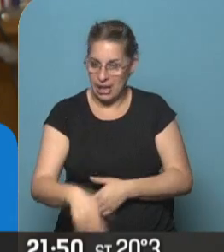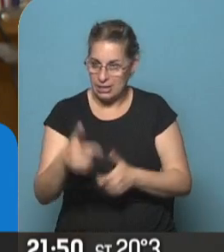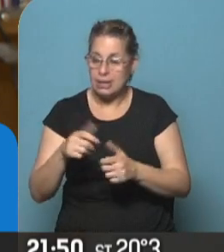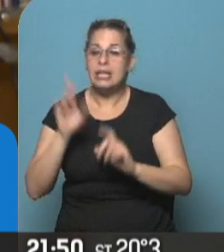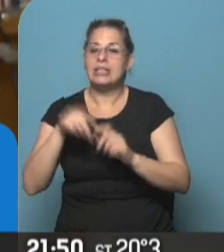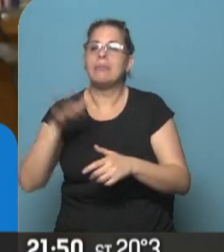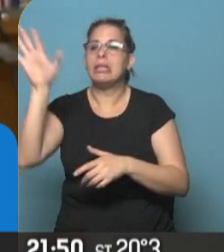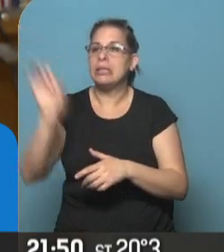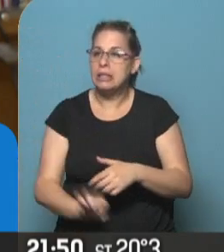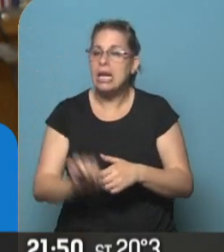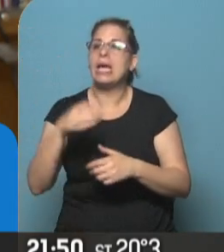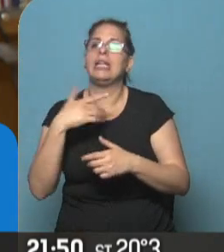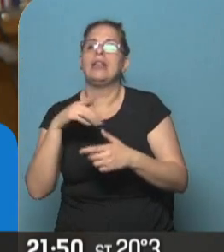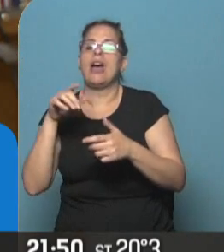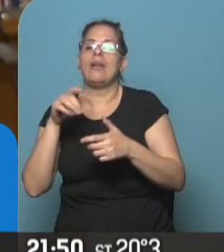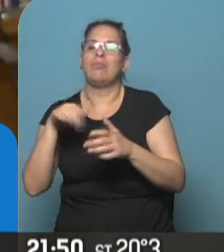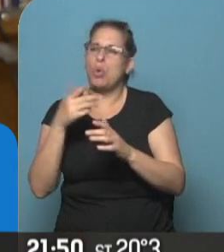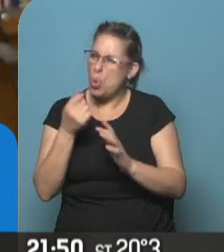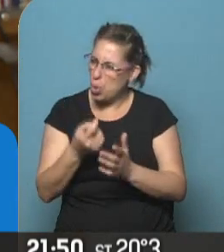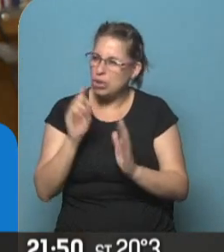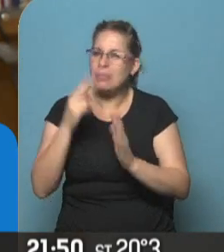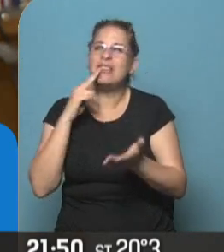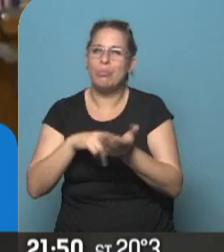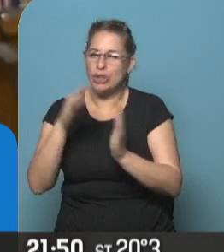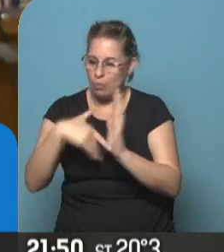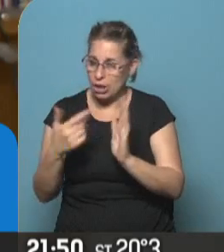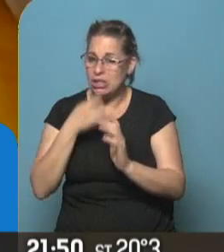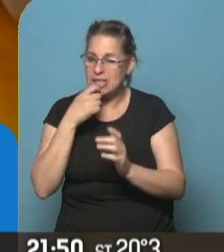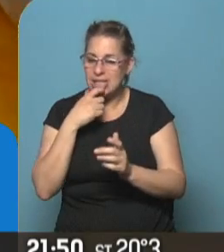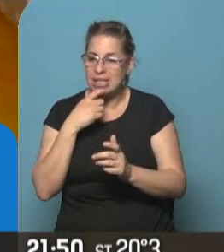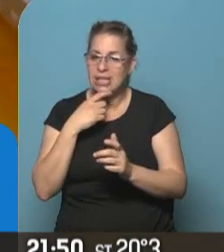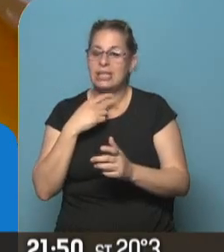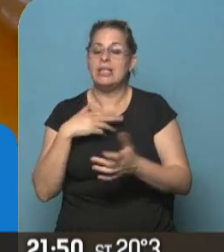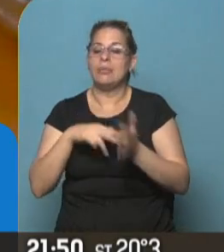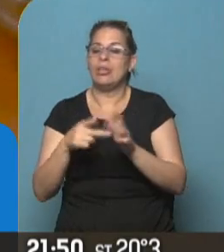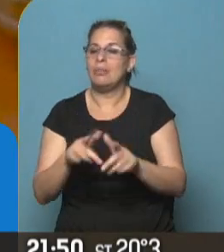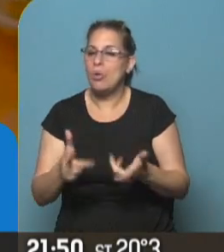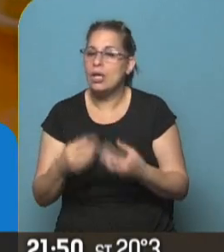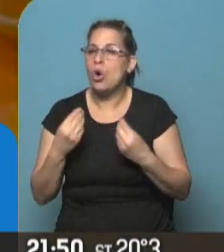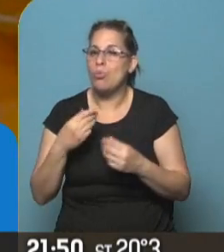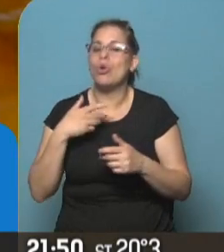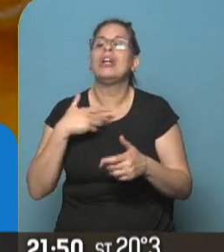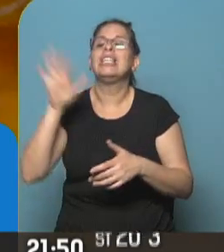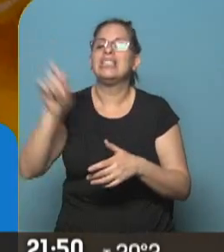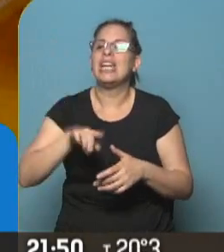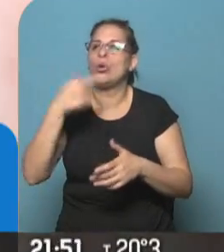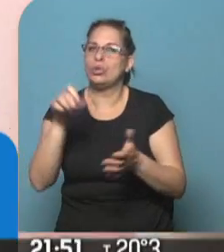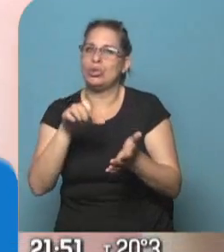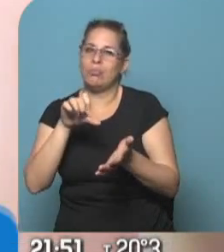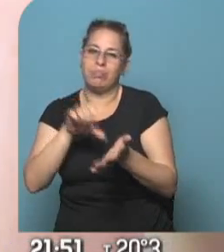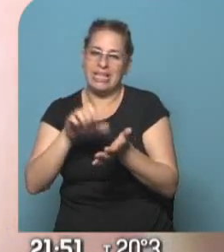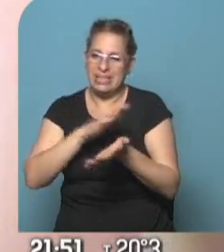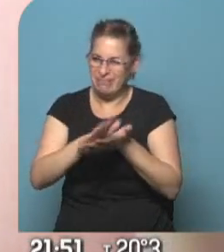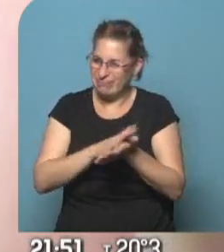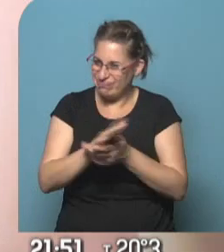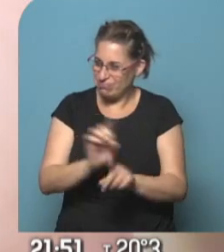de las importaciones y en la baja impositiva para si no hay brecha no hay no hay contrabando los celulares de contrabando y los que